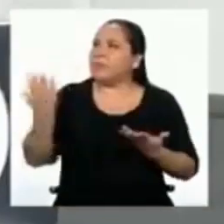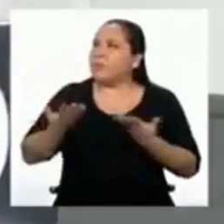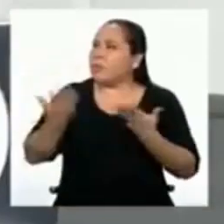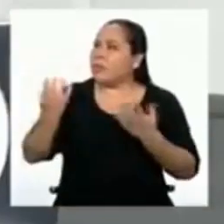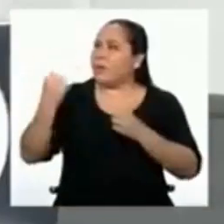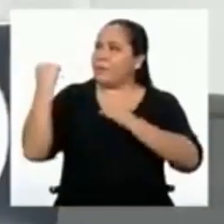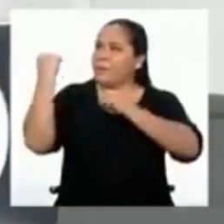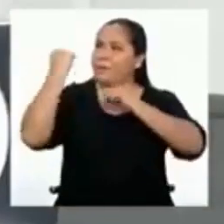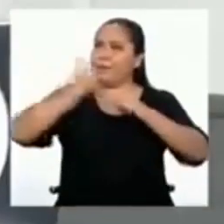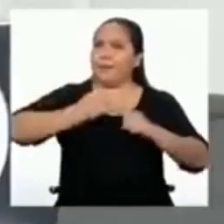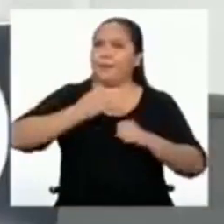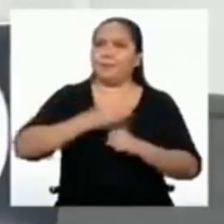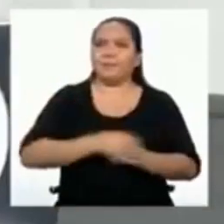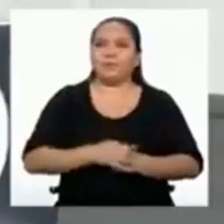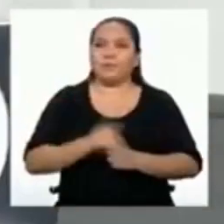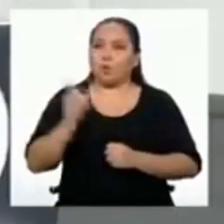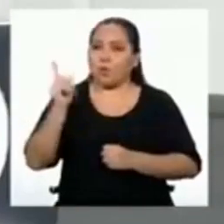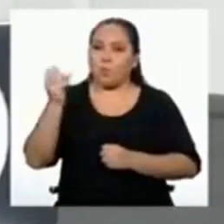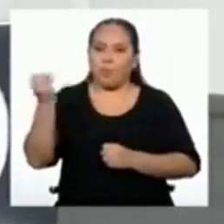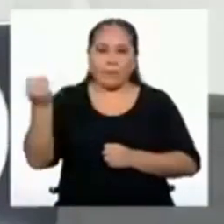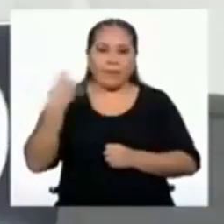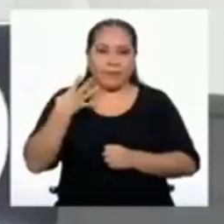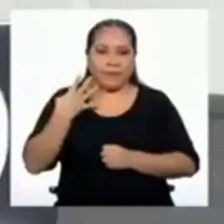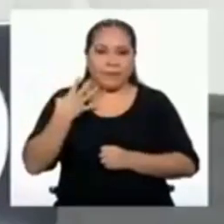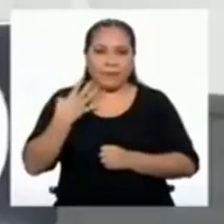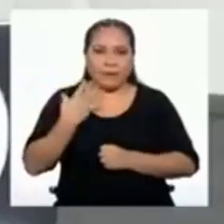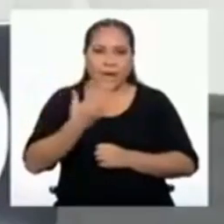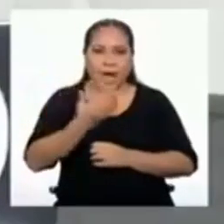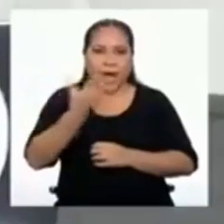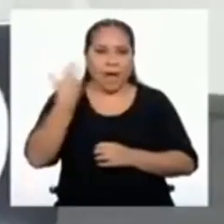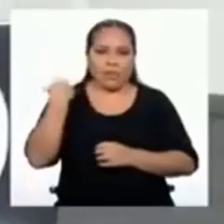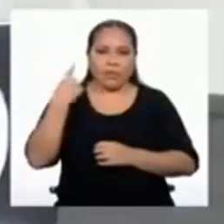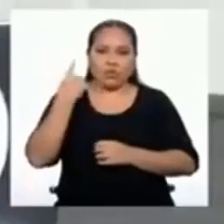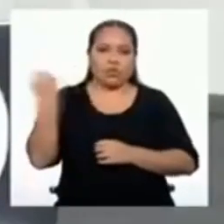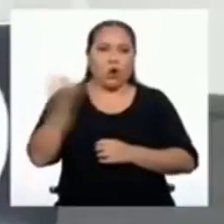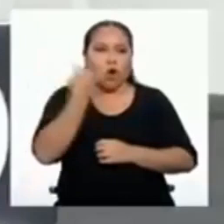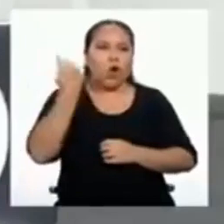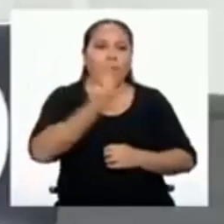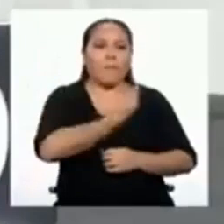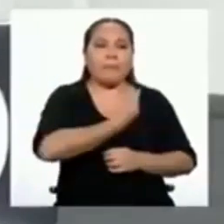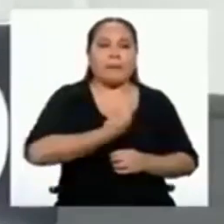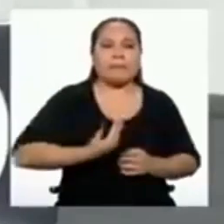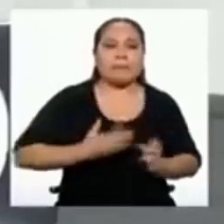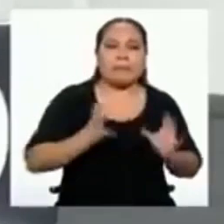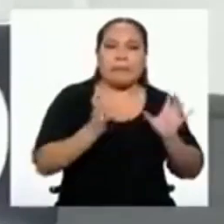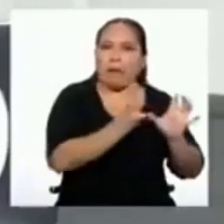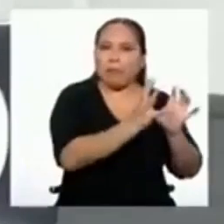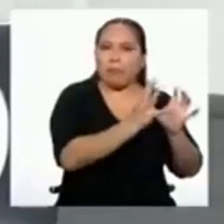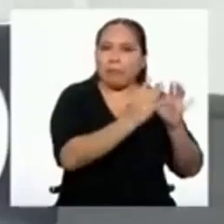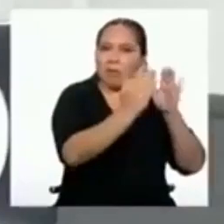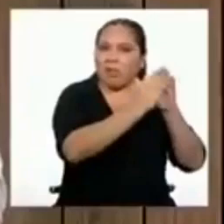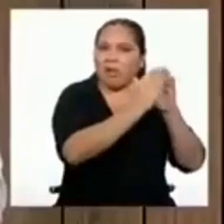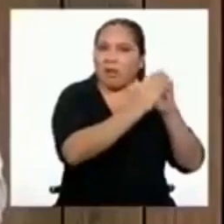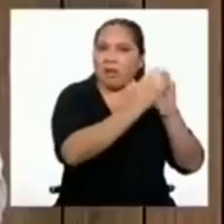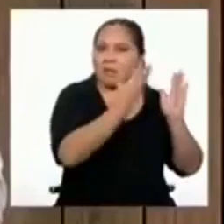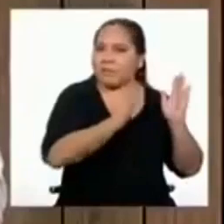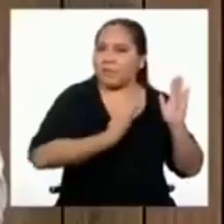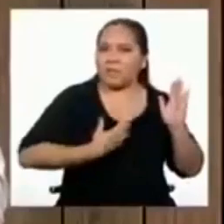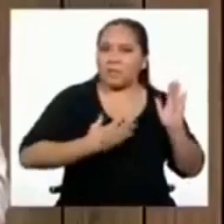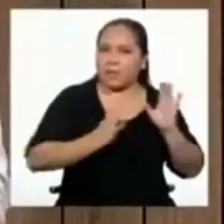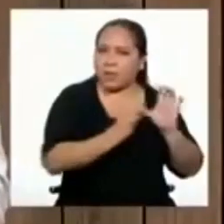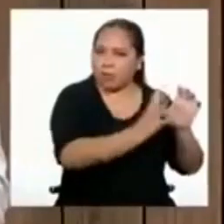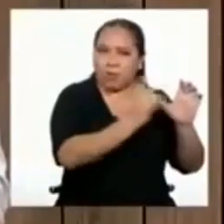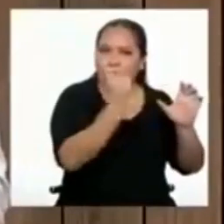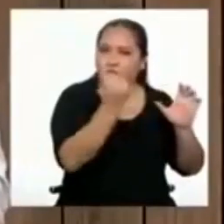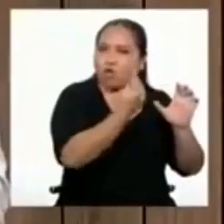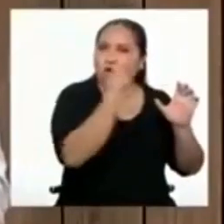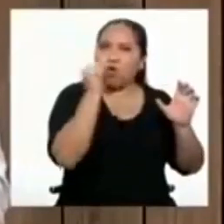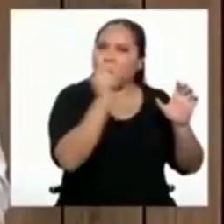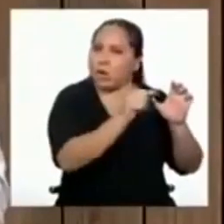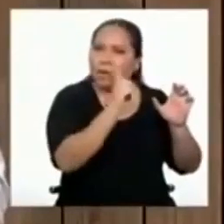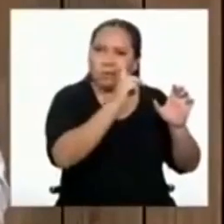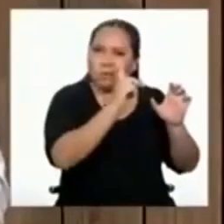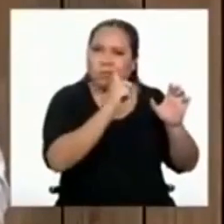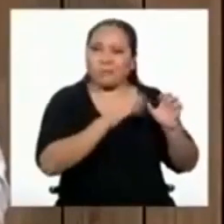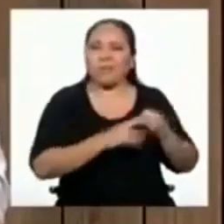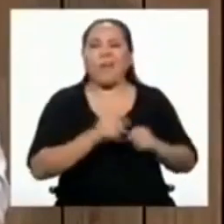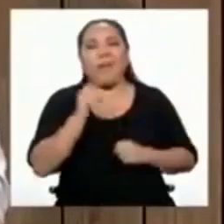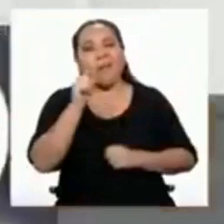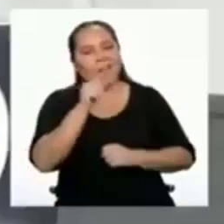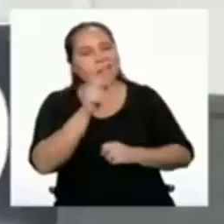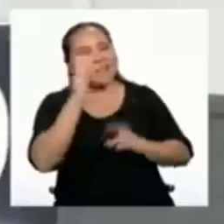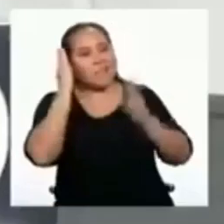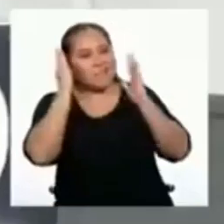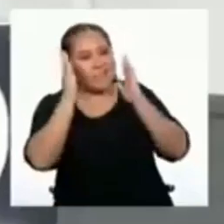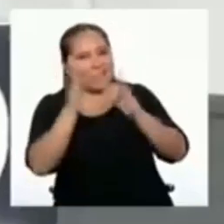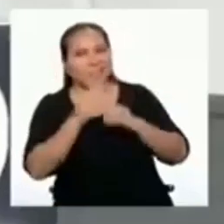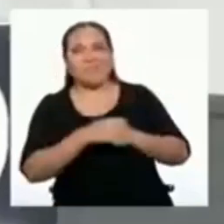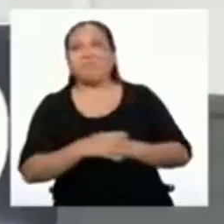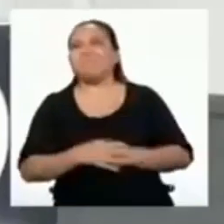Estado? Hace un rato me dijiste que no estaba solo en el presidente y en el Palacio de Gobierno. ¡Ajá! Veo que estás